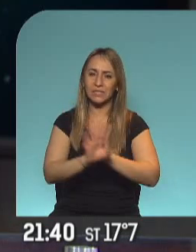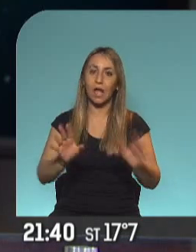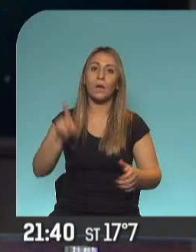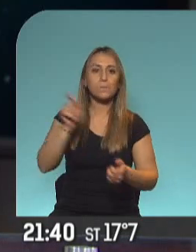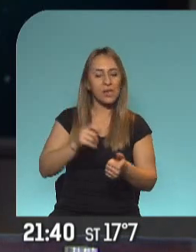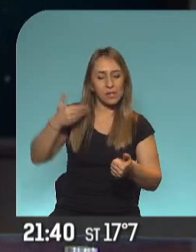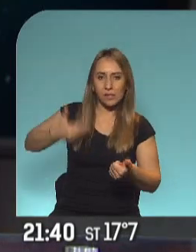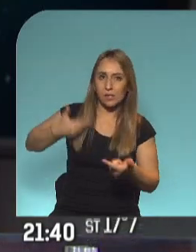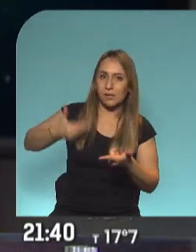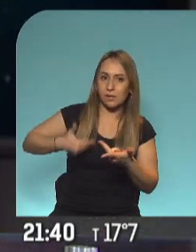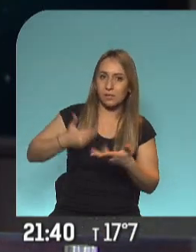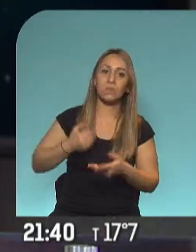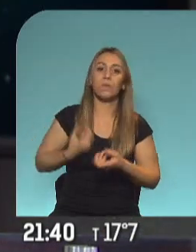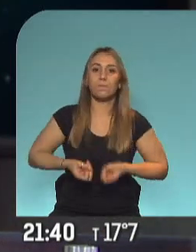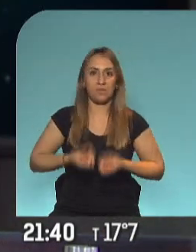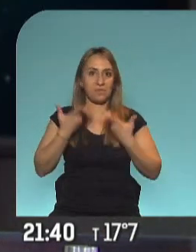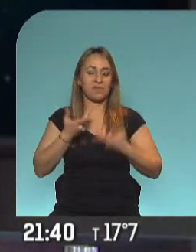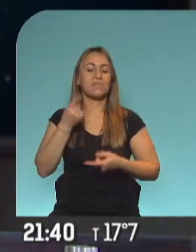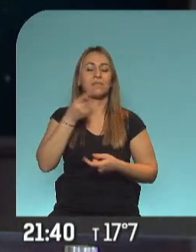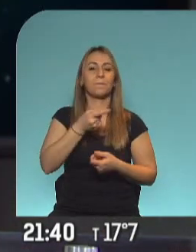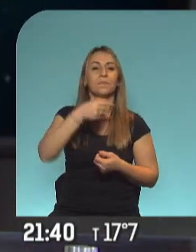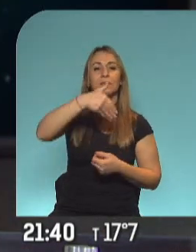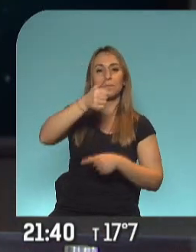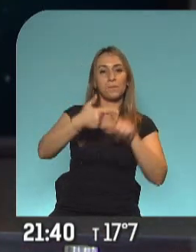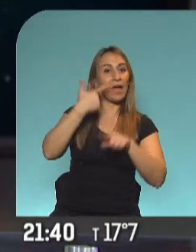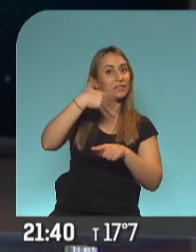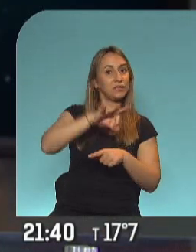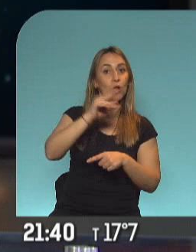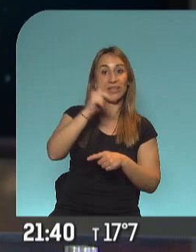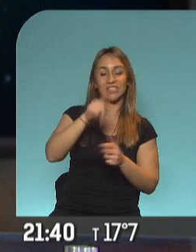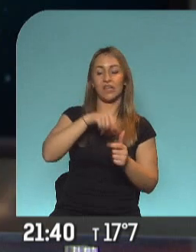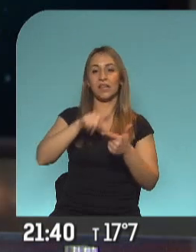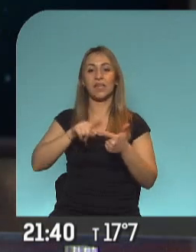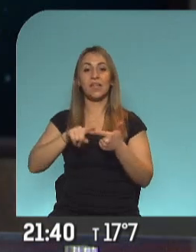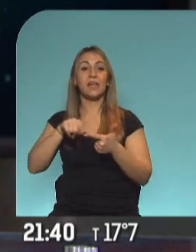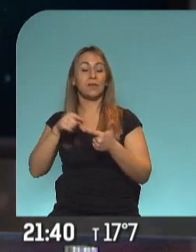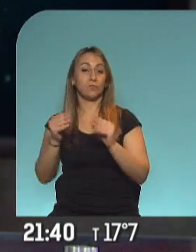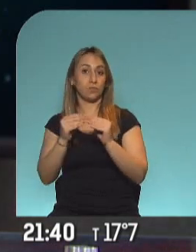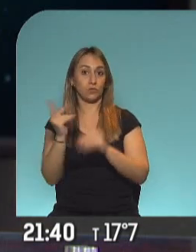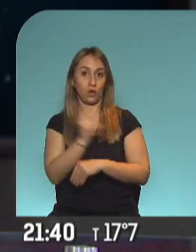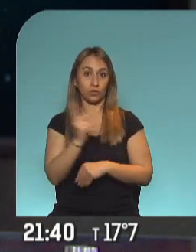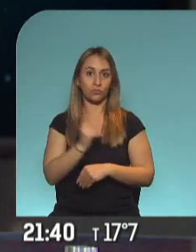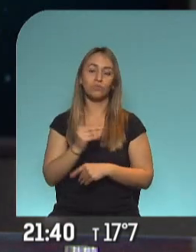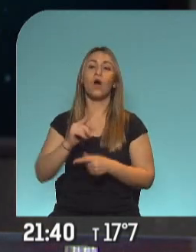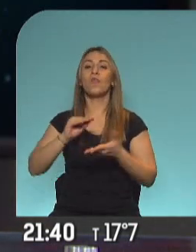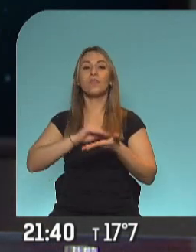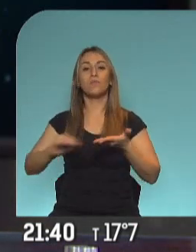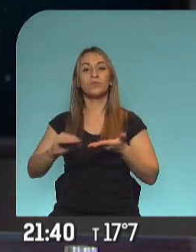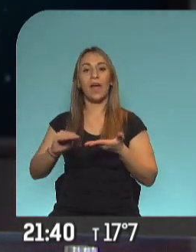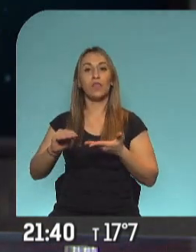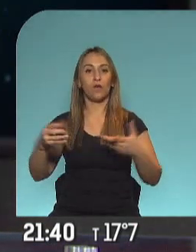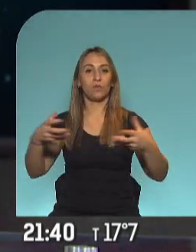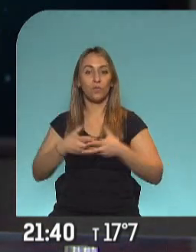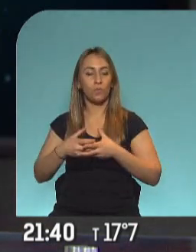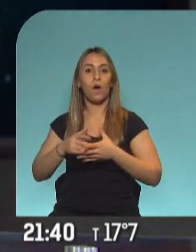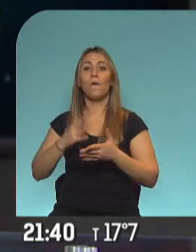hablando de esta iniciativa de Carlos Heller, Máximo Kirchner, hoy después de una reunión de bloque de diputados del Frente de Todos, se define avanzar